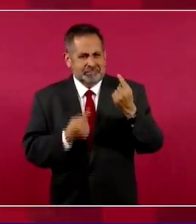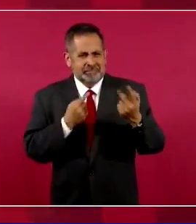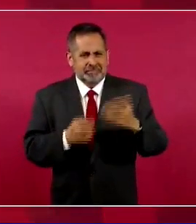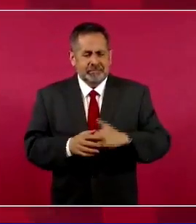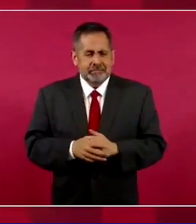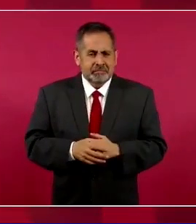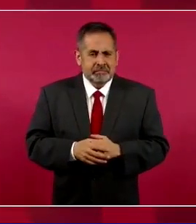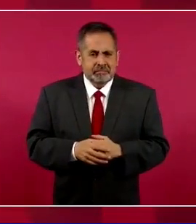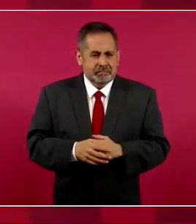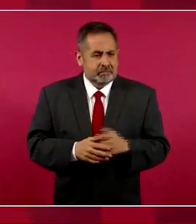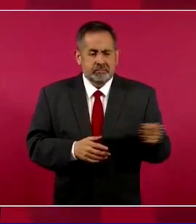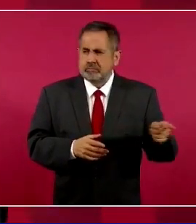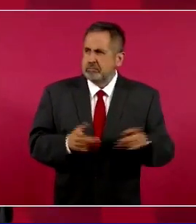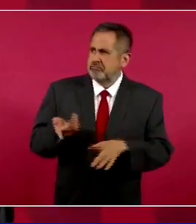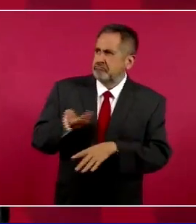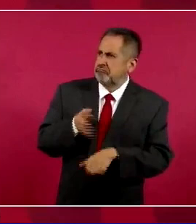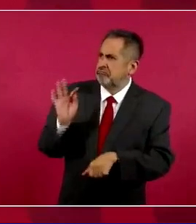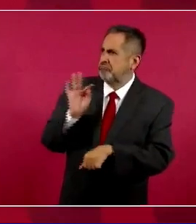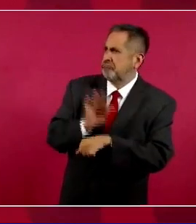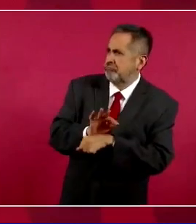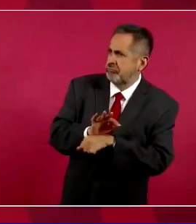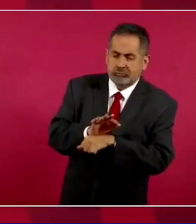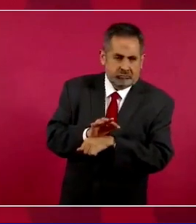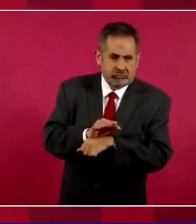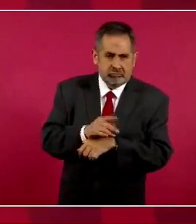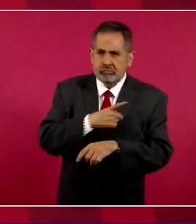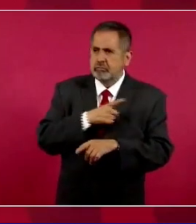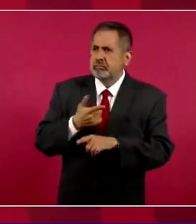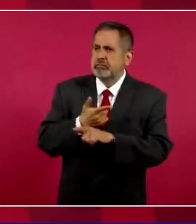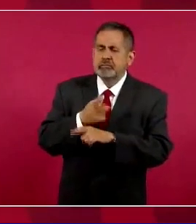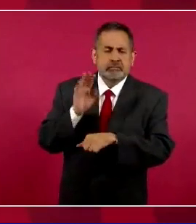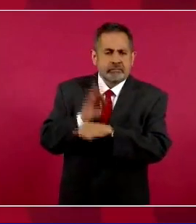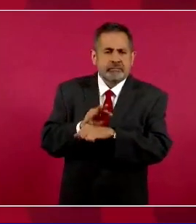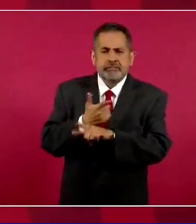que tiene que defender la libertad